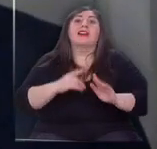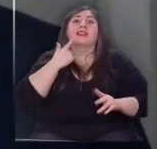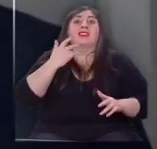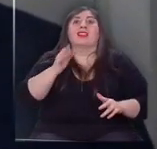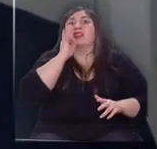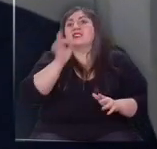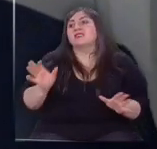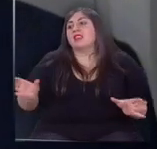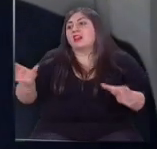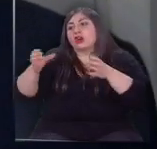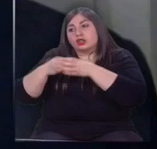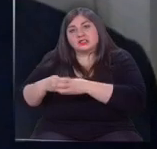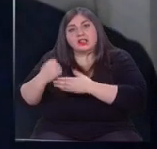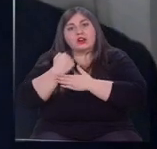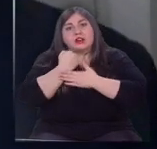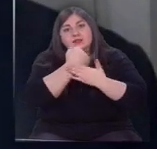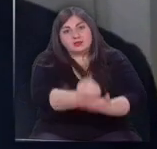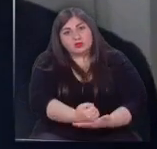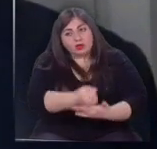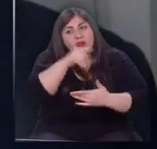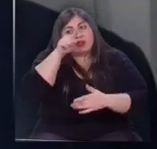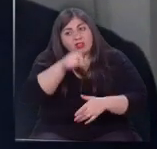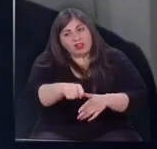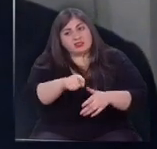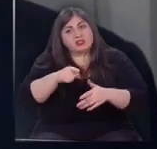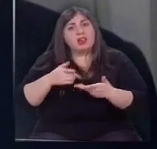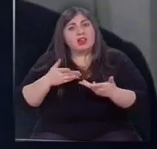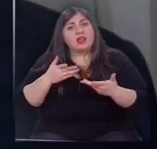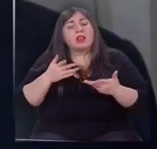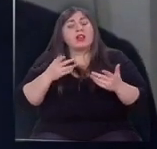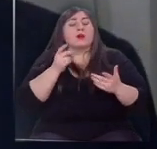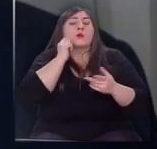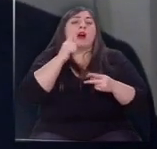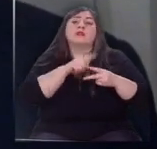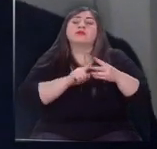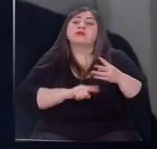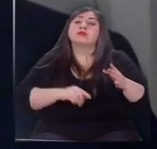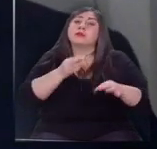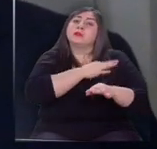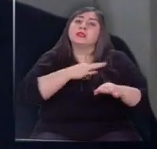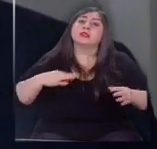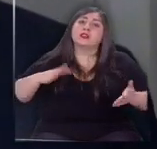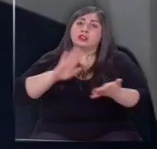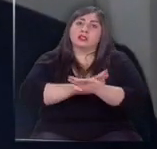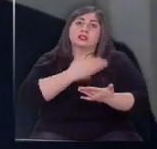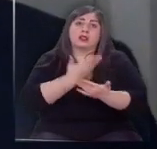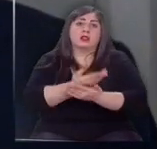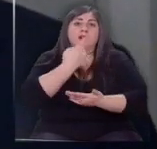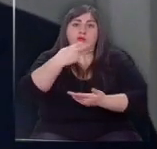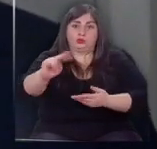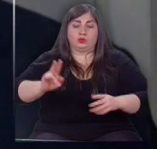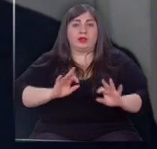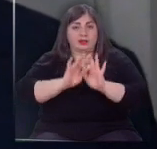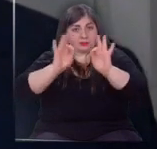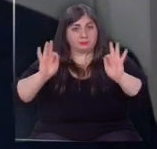el Consejo Asesor de esas cuestiones, cuáles son las que toma el Ministerio de Salud, que también tiene sus expertos, y ahí vamos a poder ver,